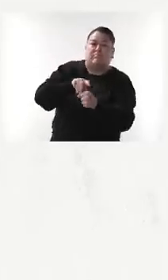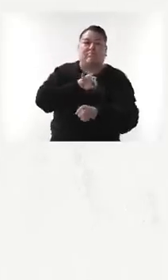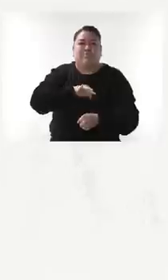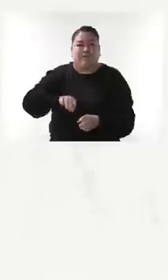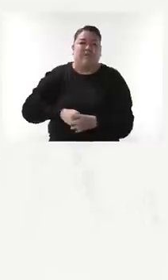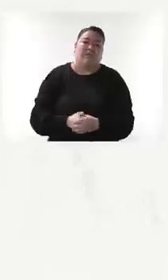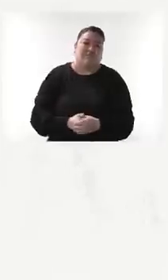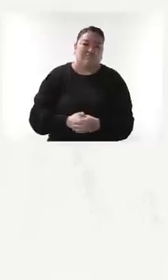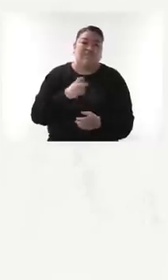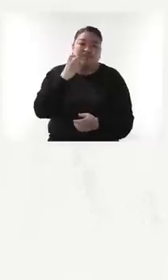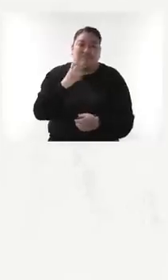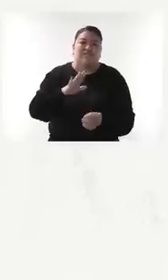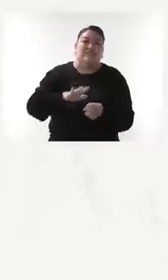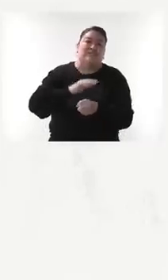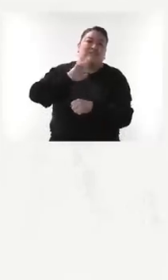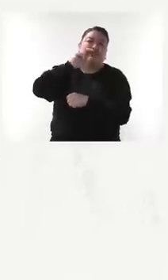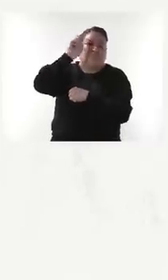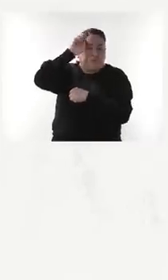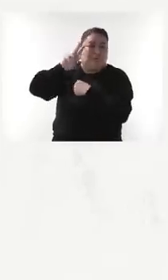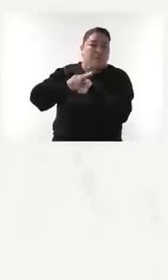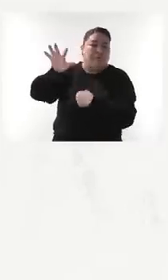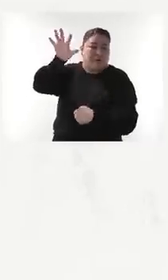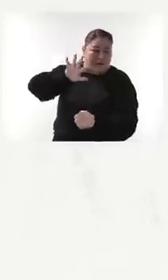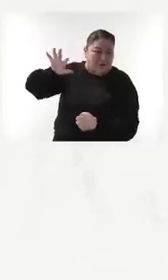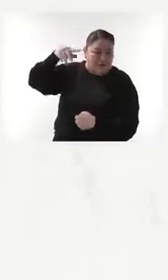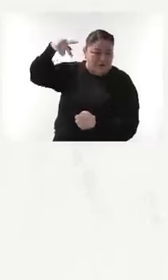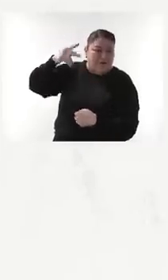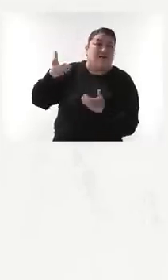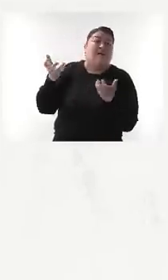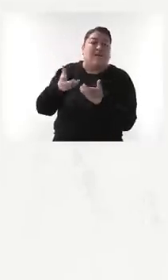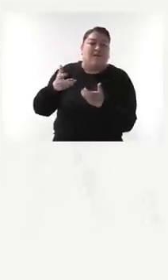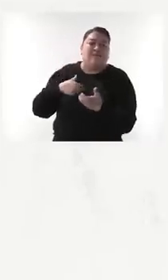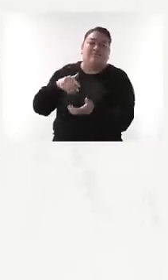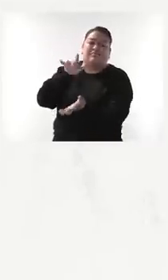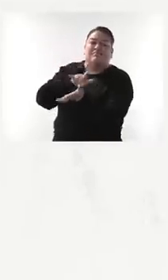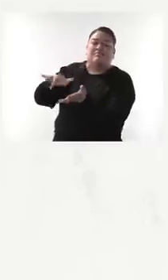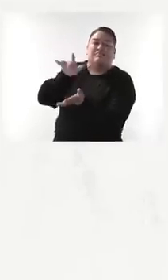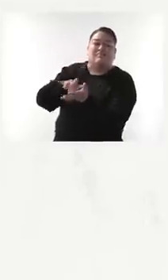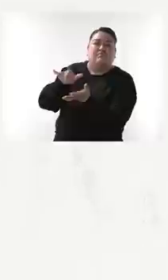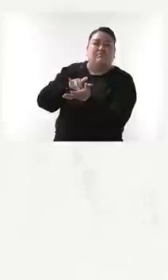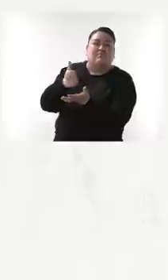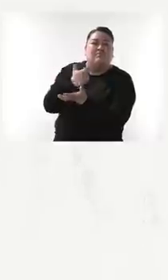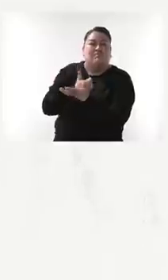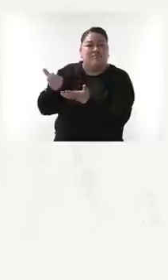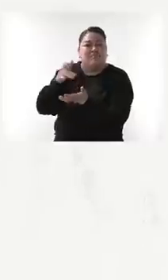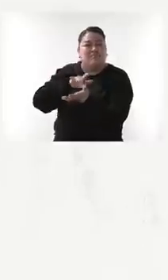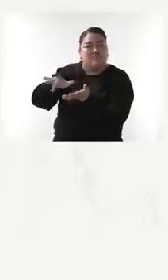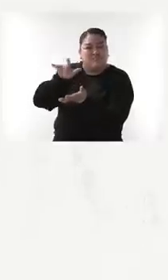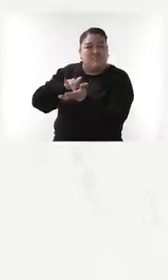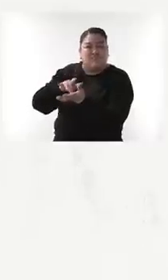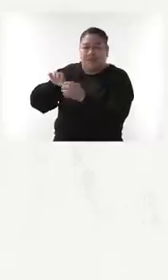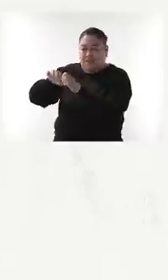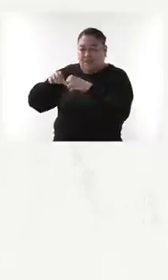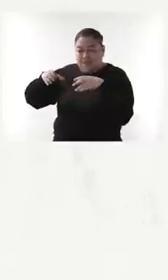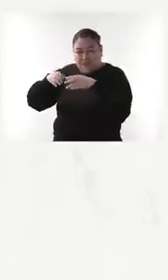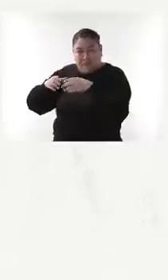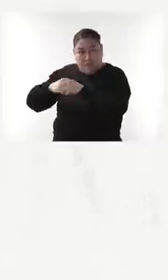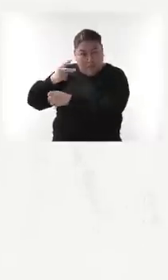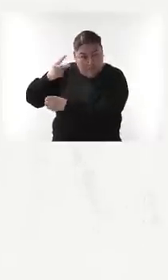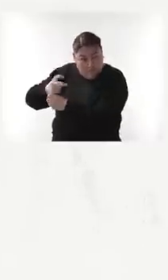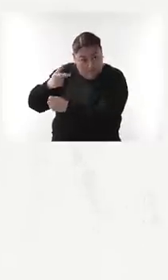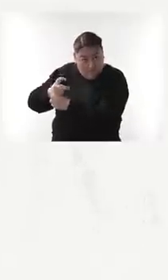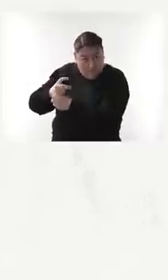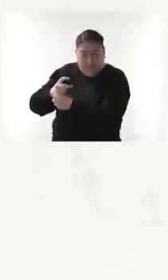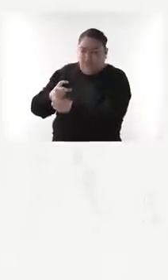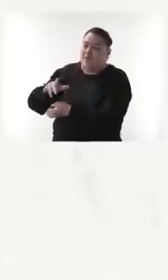vemos que las ligas europeas han establecido amortiguadores para los equipos que descienden. Ese